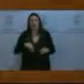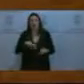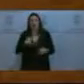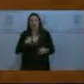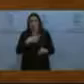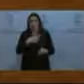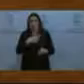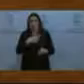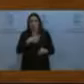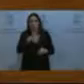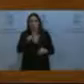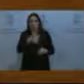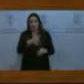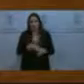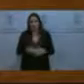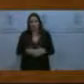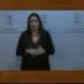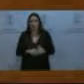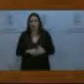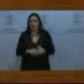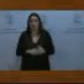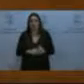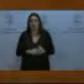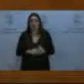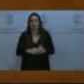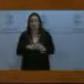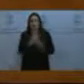el motivo. La última parte,